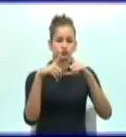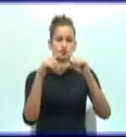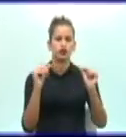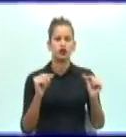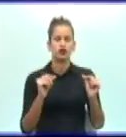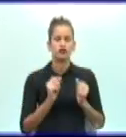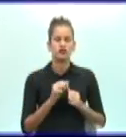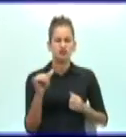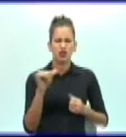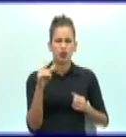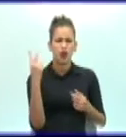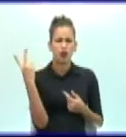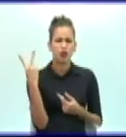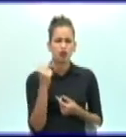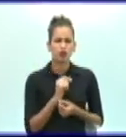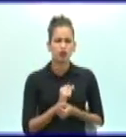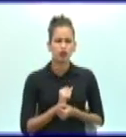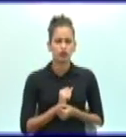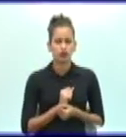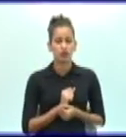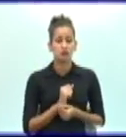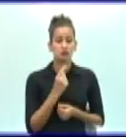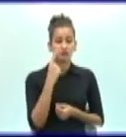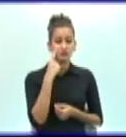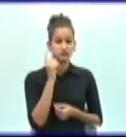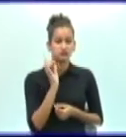serán iguales. Veamos,